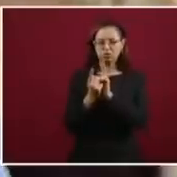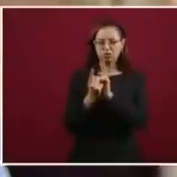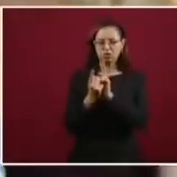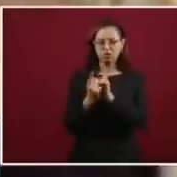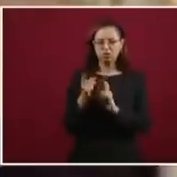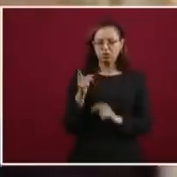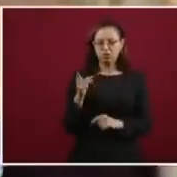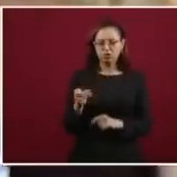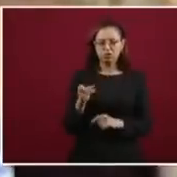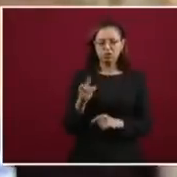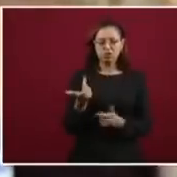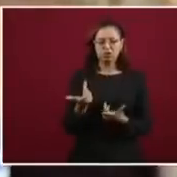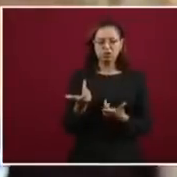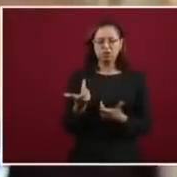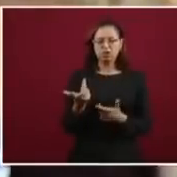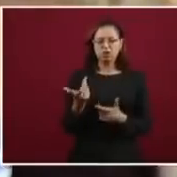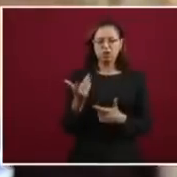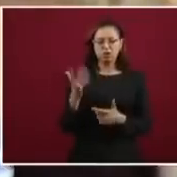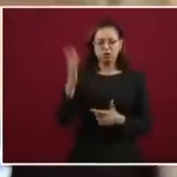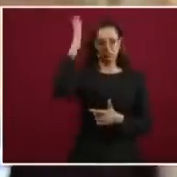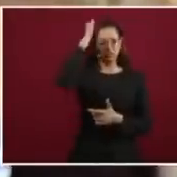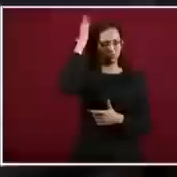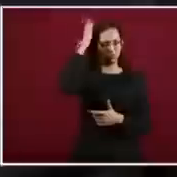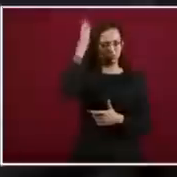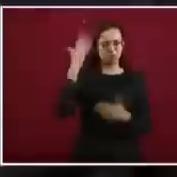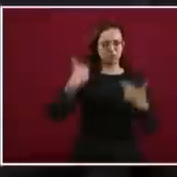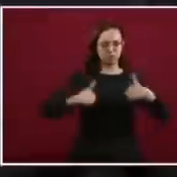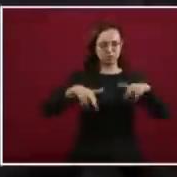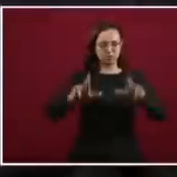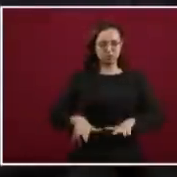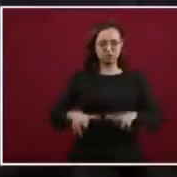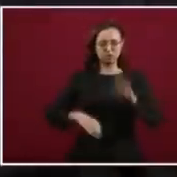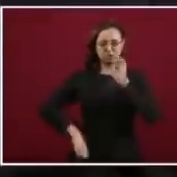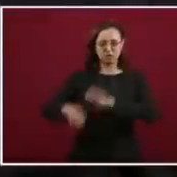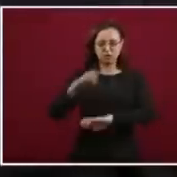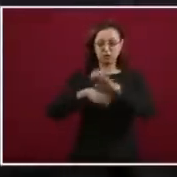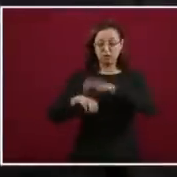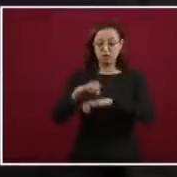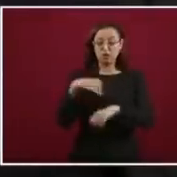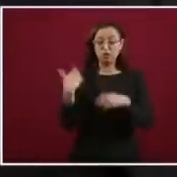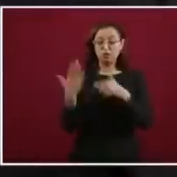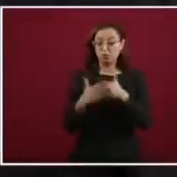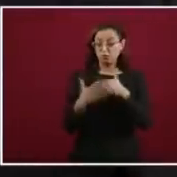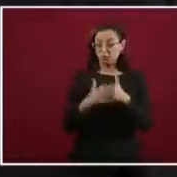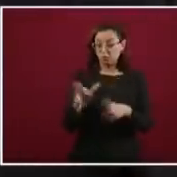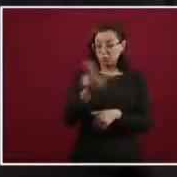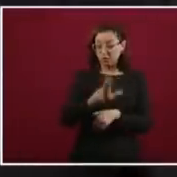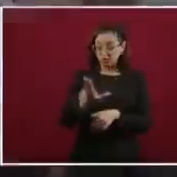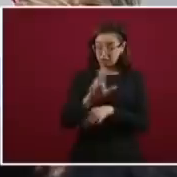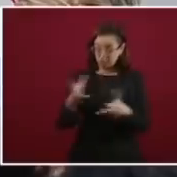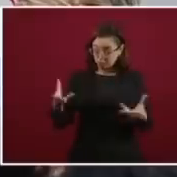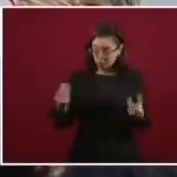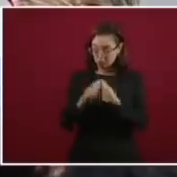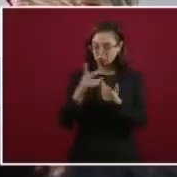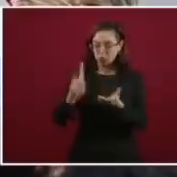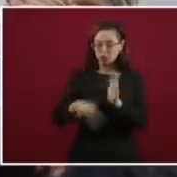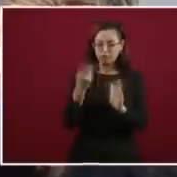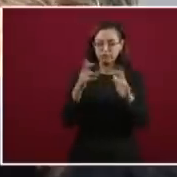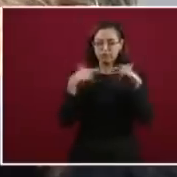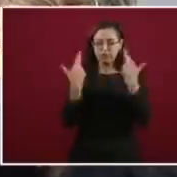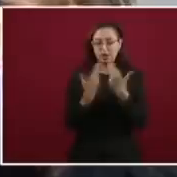las organizaciones empresariales y el martes próximo tenemos una reunión conjunta para ver lo de el